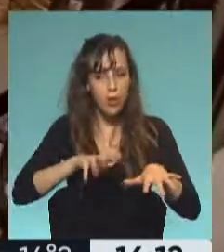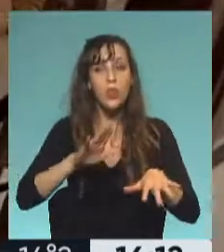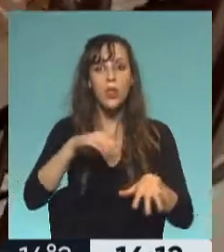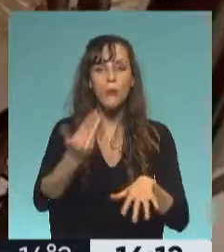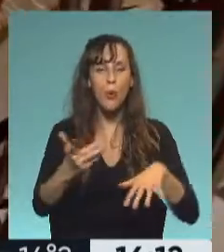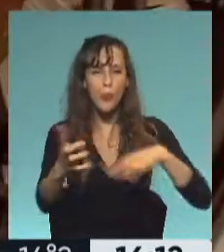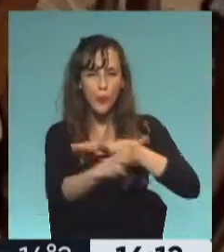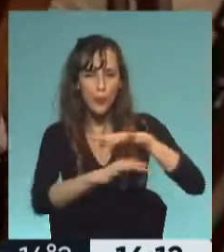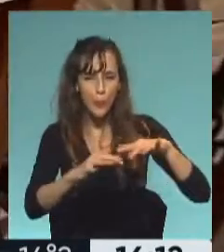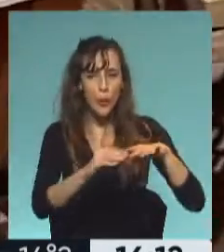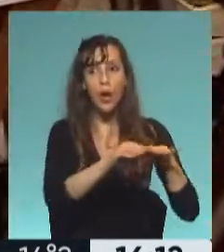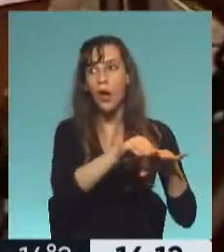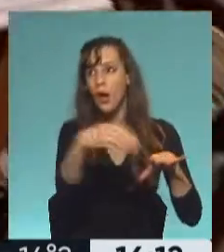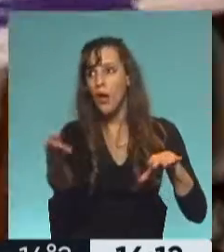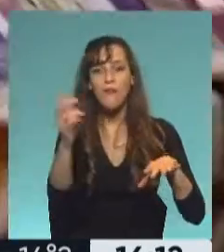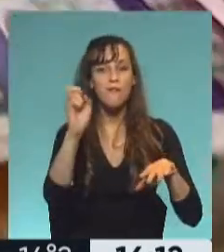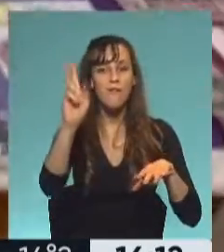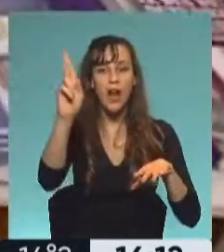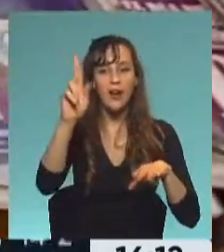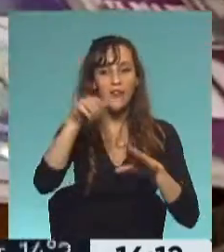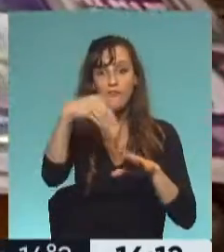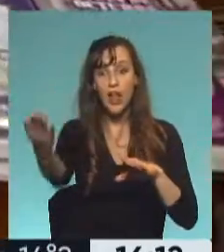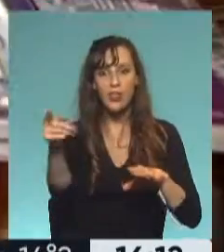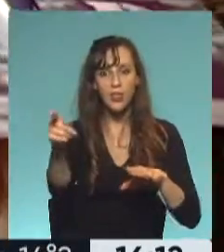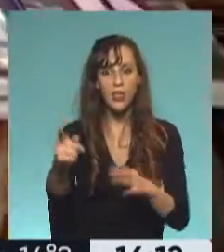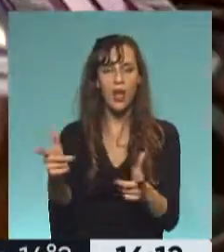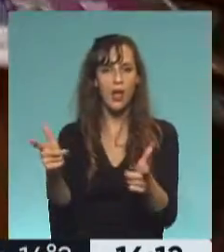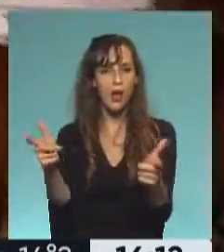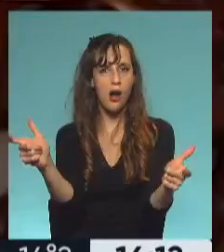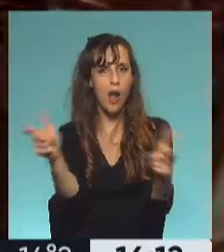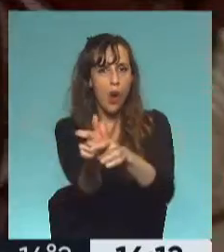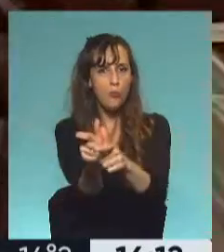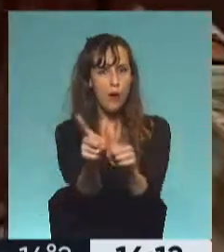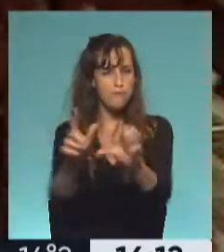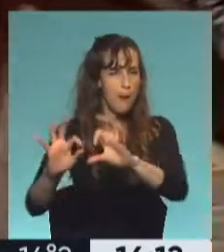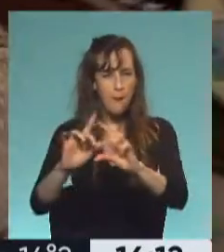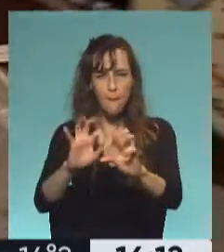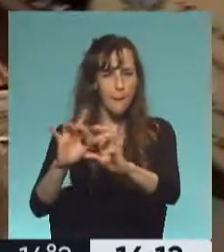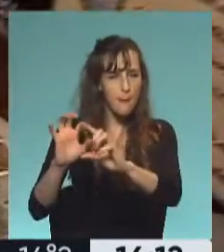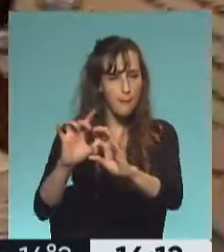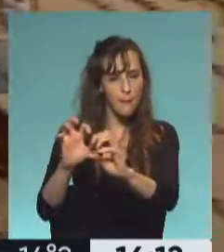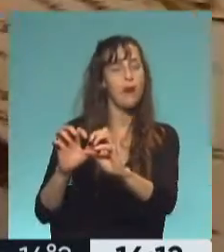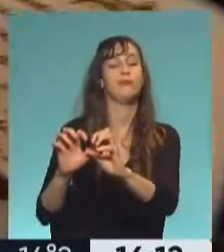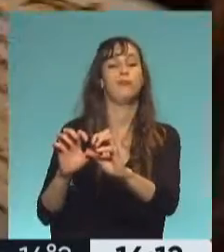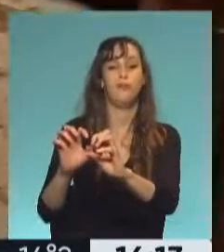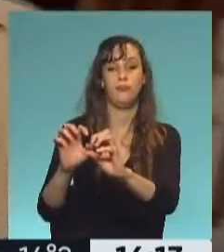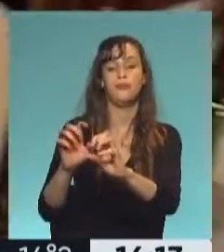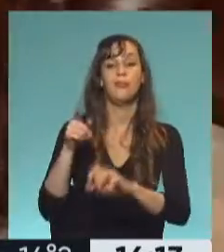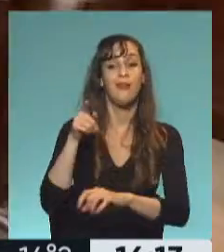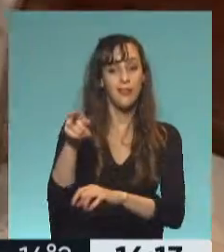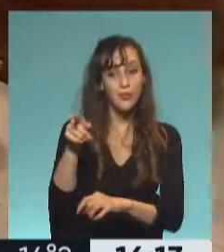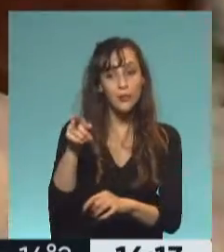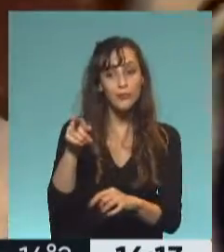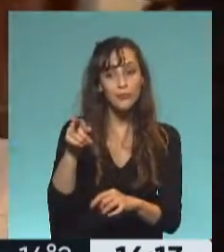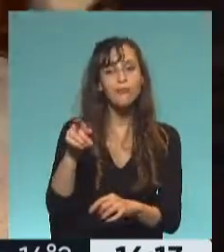no, a un barsucho acá enfrente y ahí se armaban grandes discusiones. Grandes Estos jóvenes eran nada más y nada tertulias. Menos...